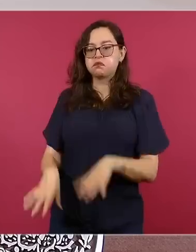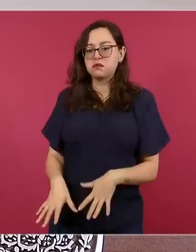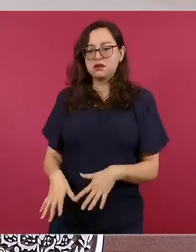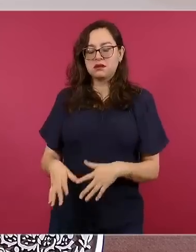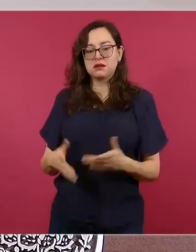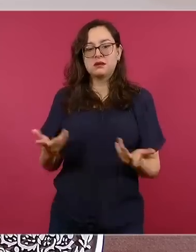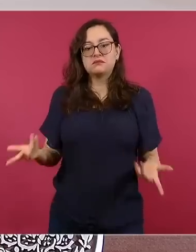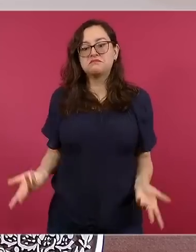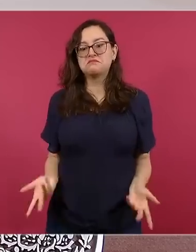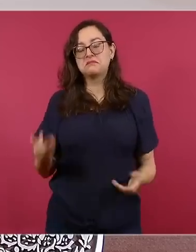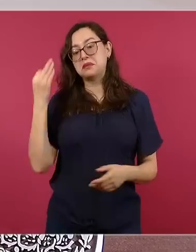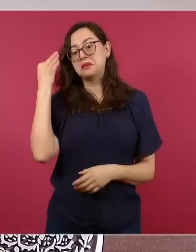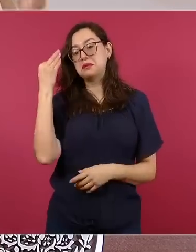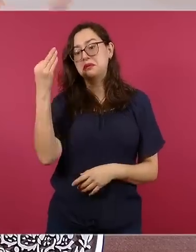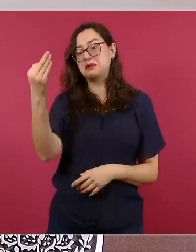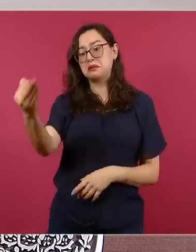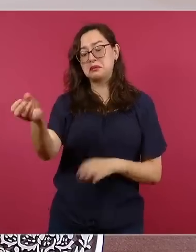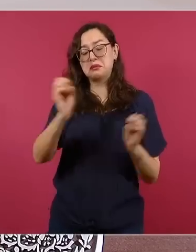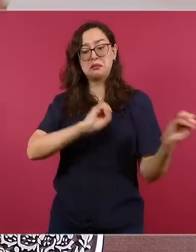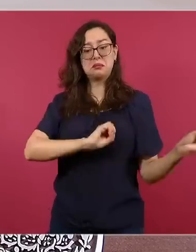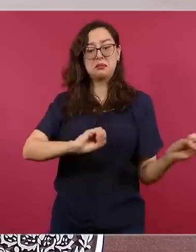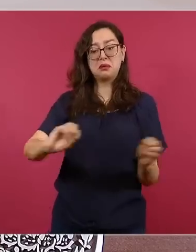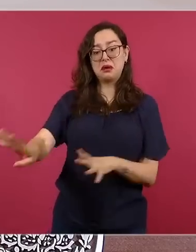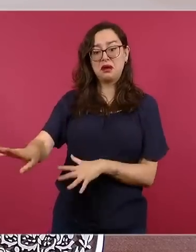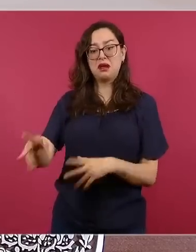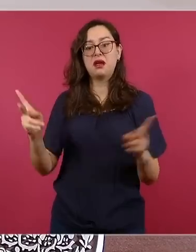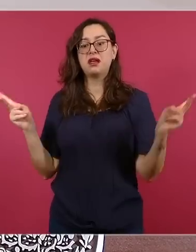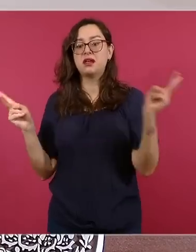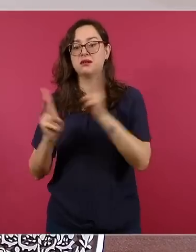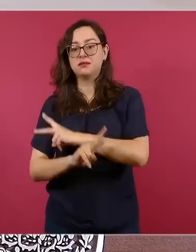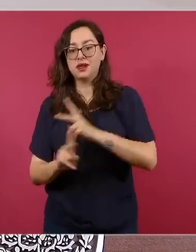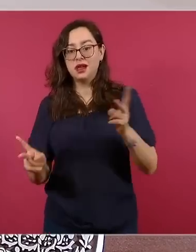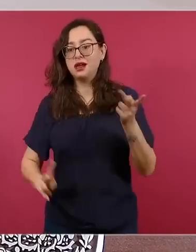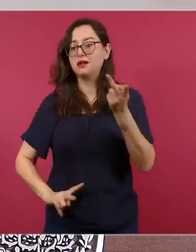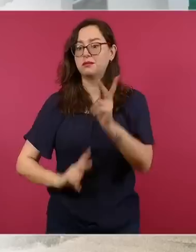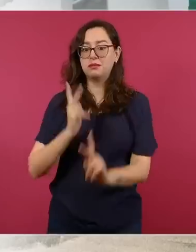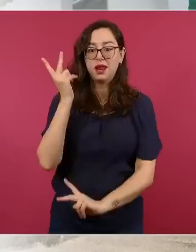se dañaban por estar a la intemperie, había fauna,